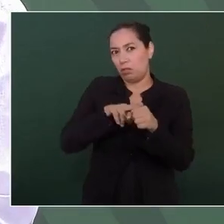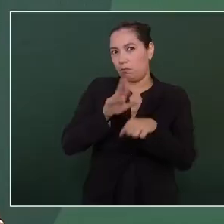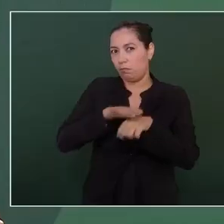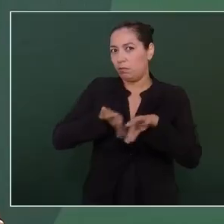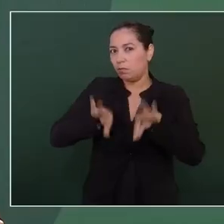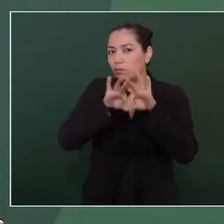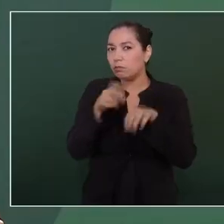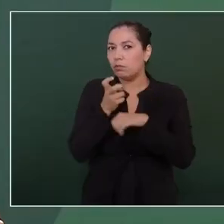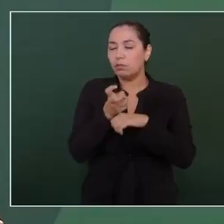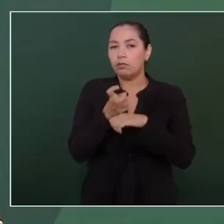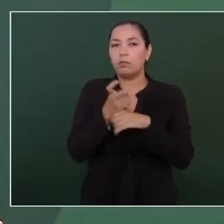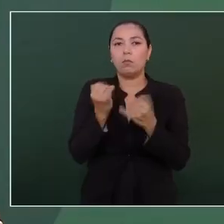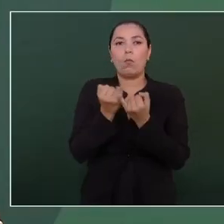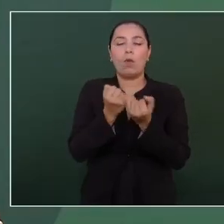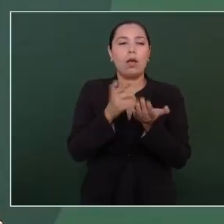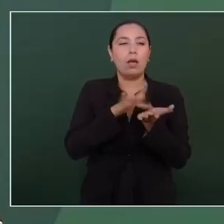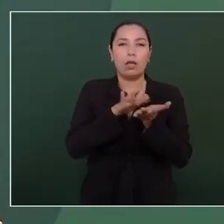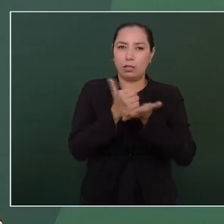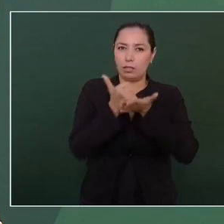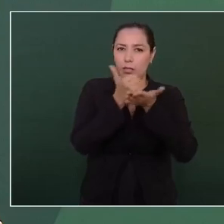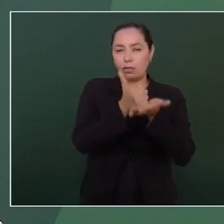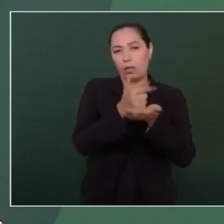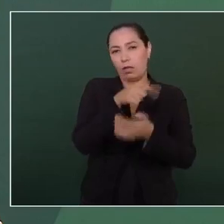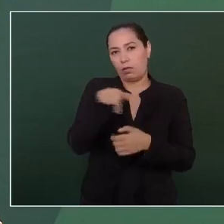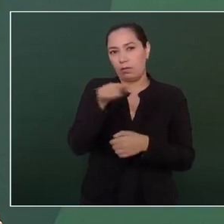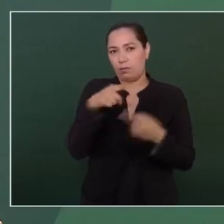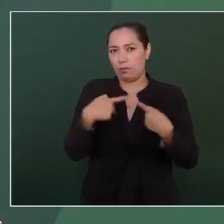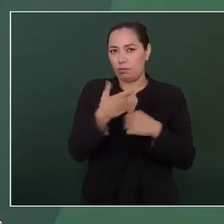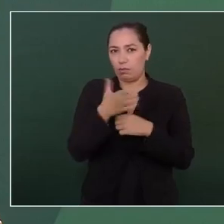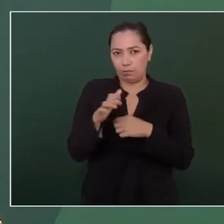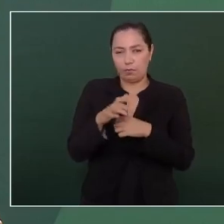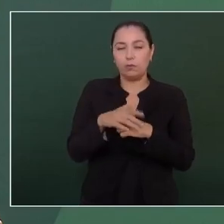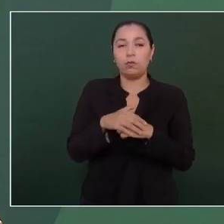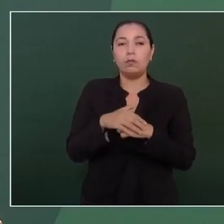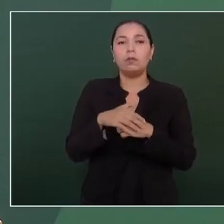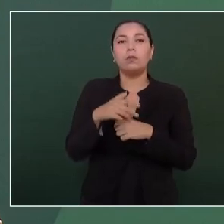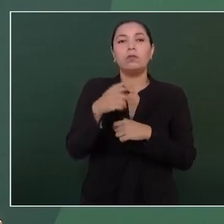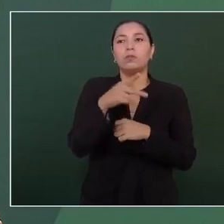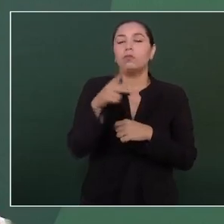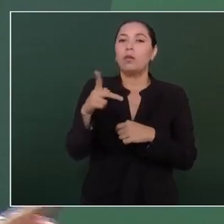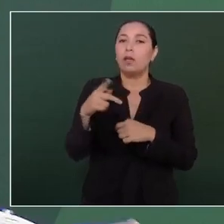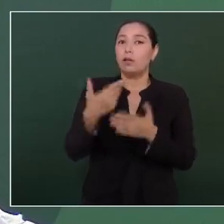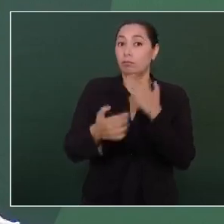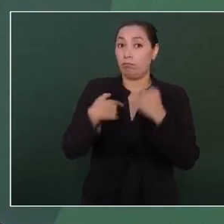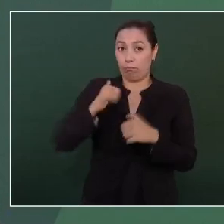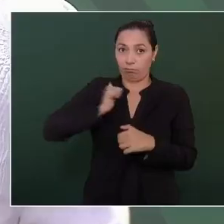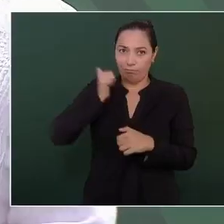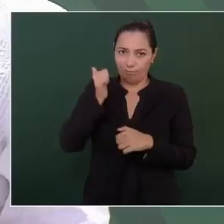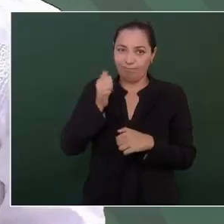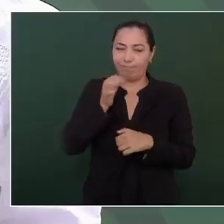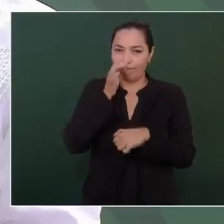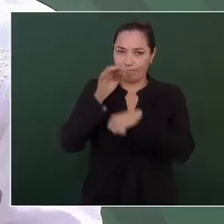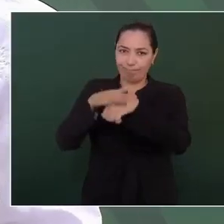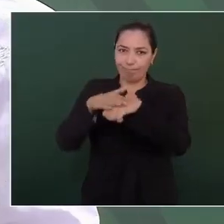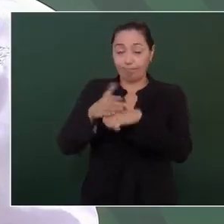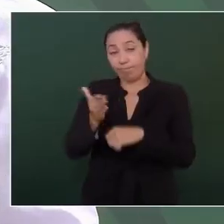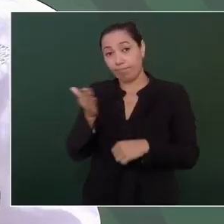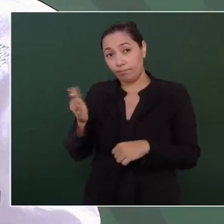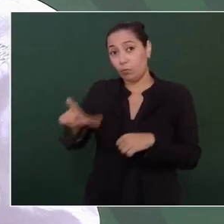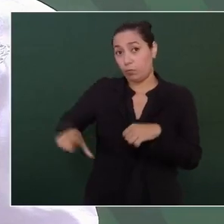ayudando a los productores. Ahora aprovecho y aquí le pido al